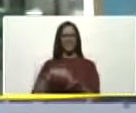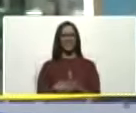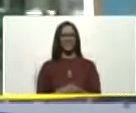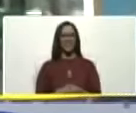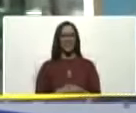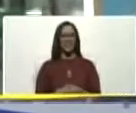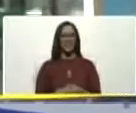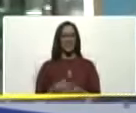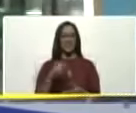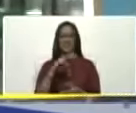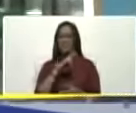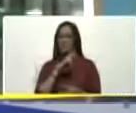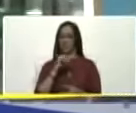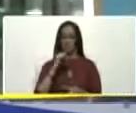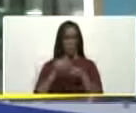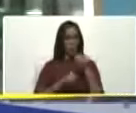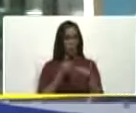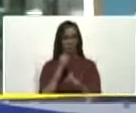Y no lo hago tan mal, ¿verdad?